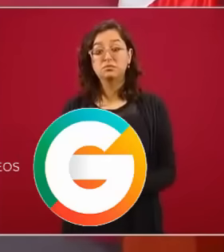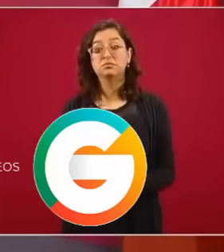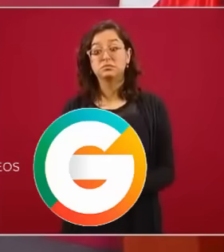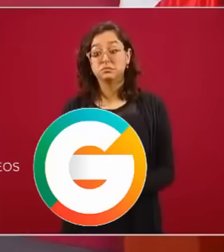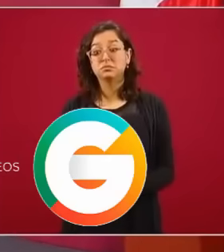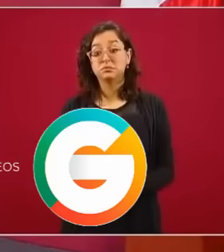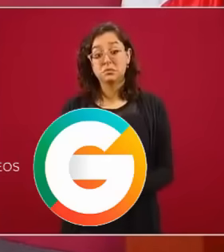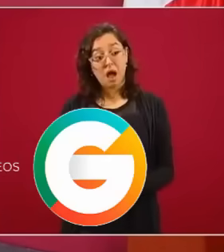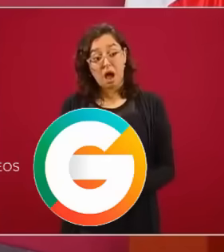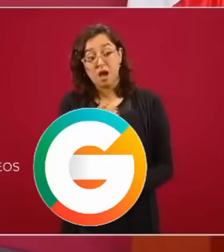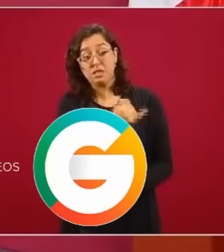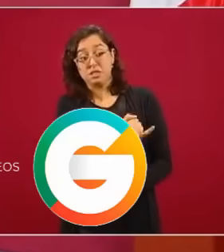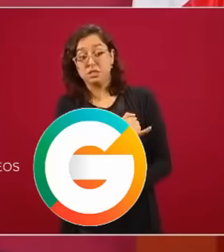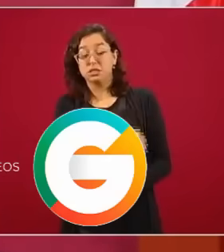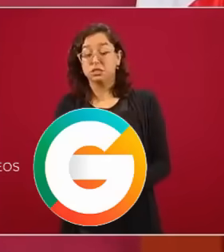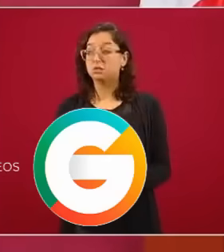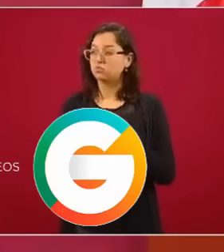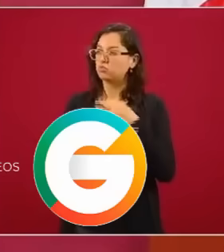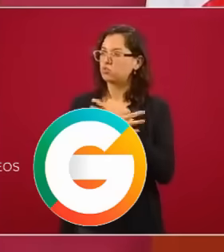Así era.